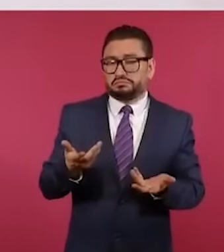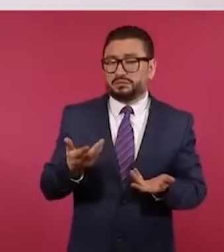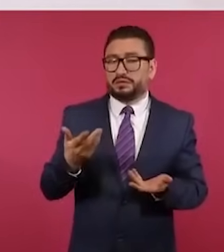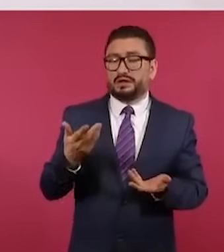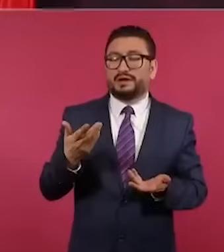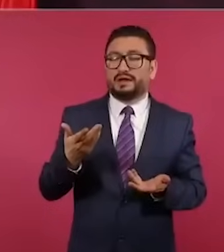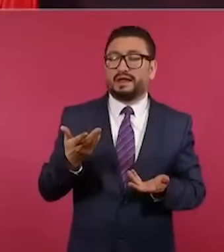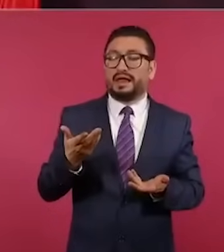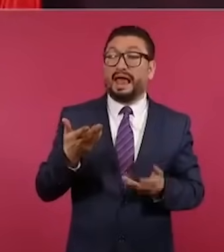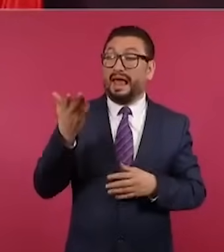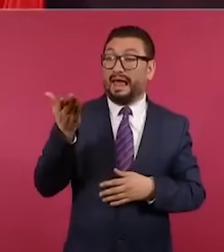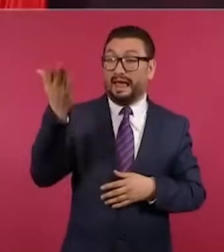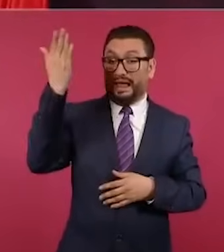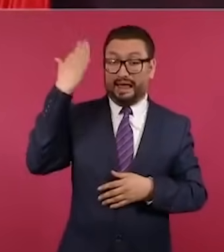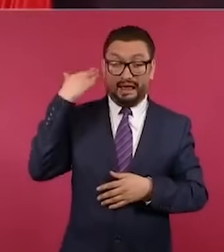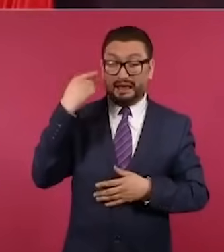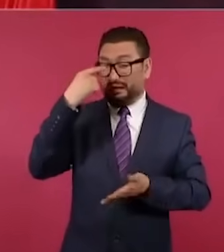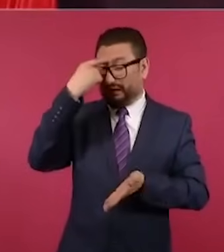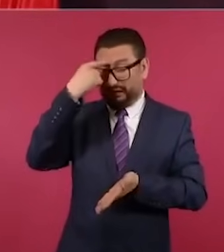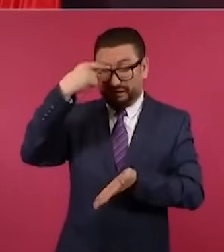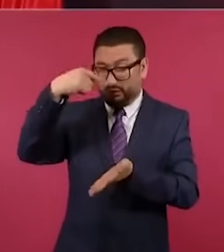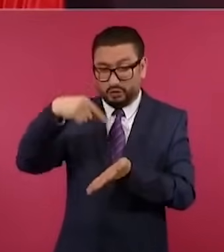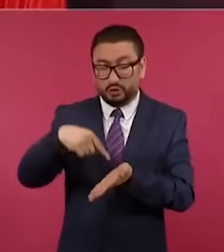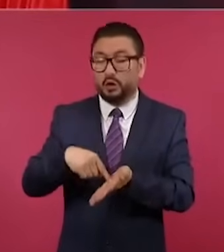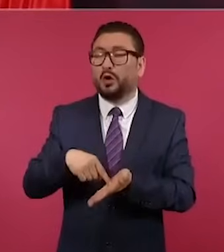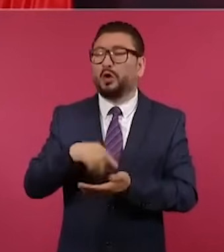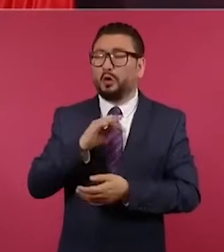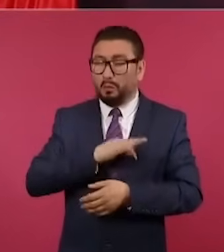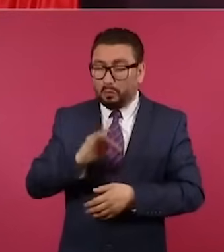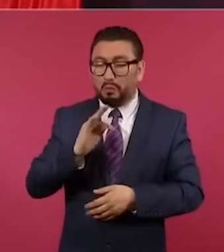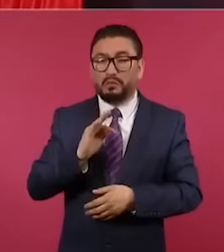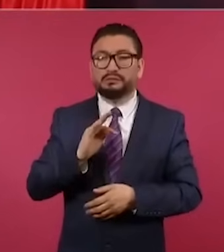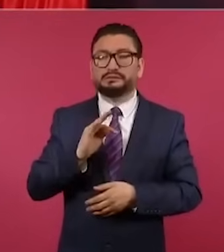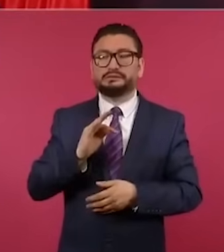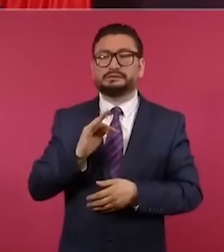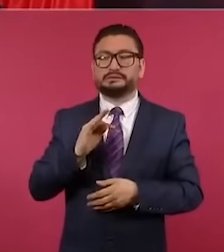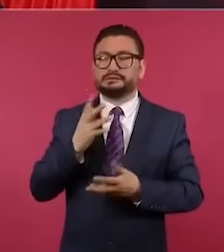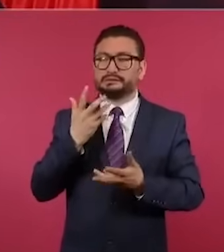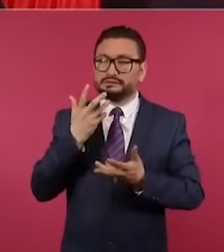cuando no creían que se iba a poder llegar